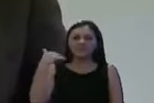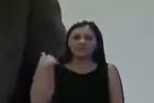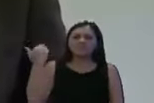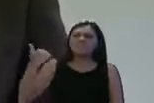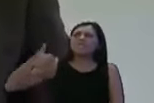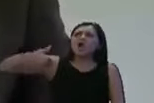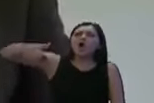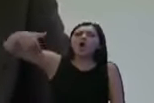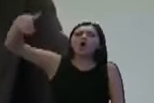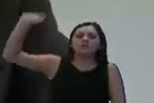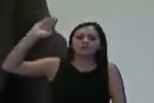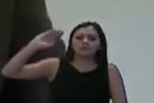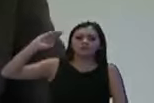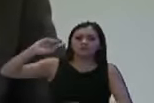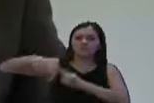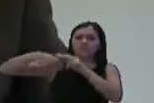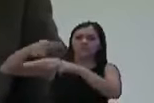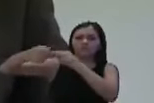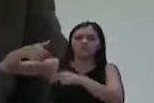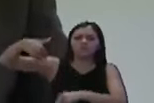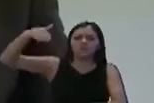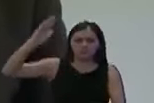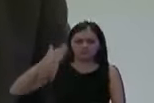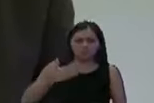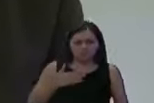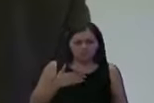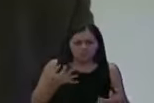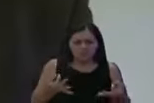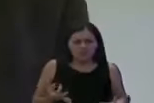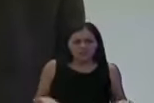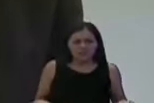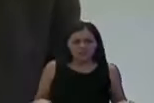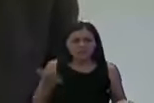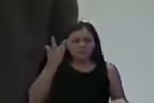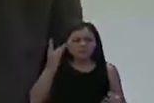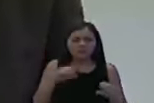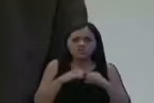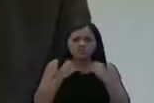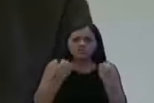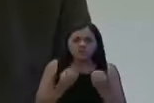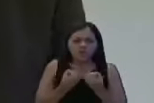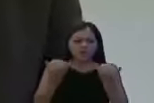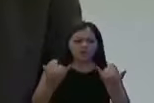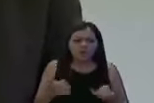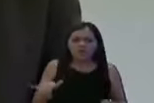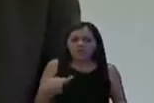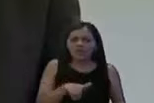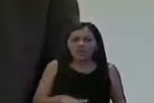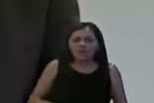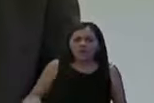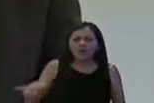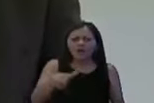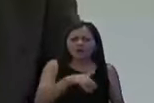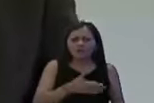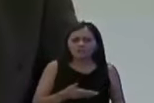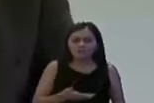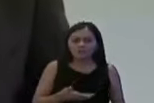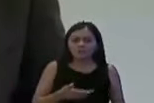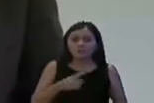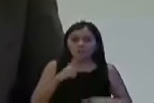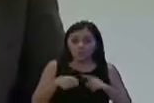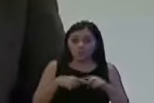dólares pero es lo correcto pues compañeros estamos una sociedad en una democracia los que tuvieron